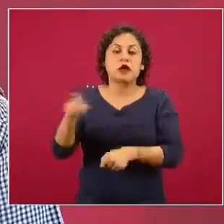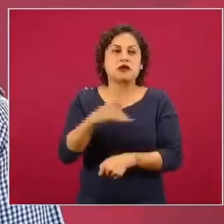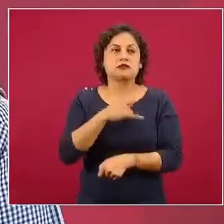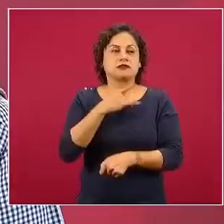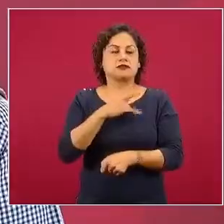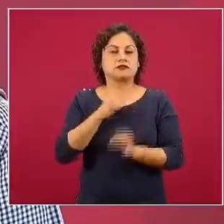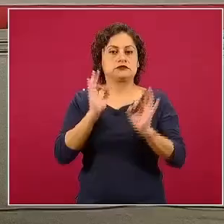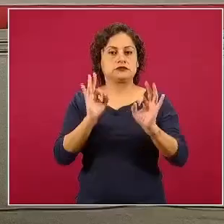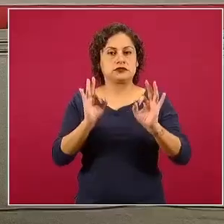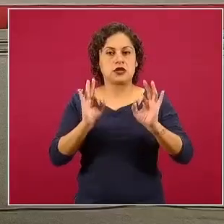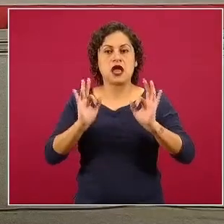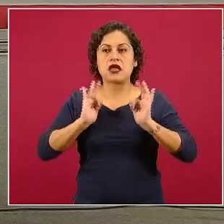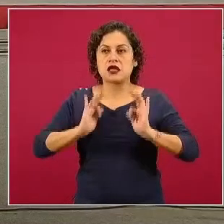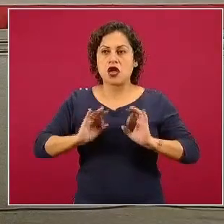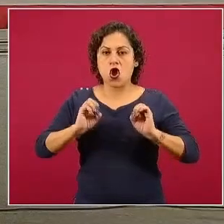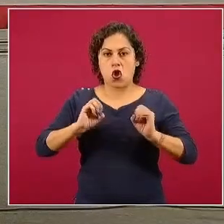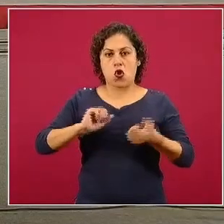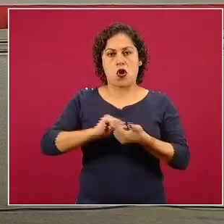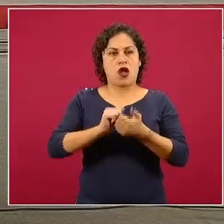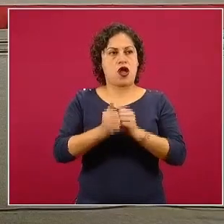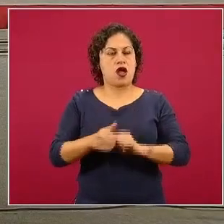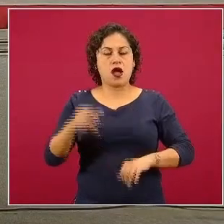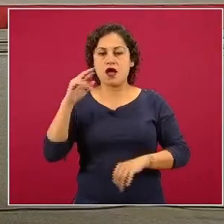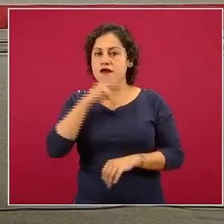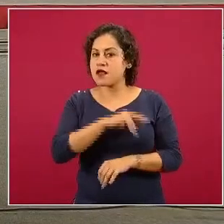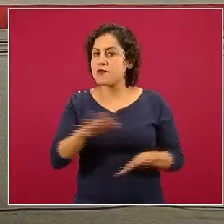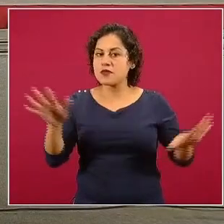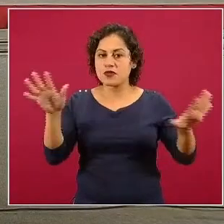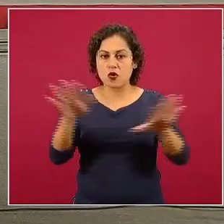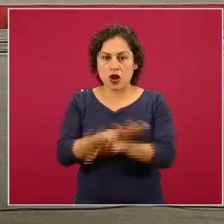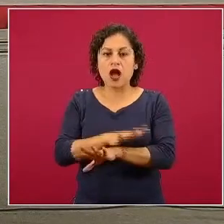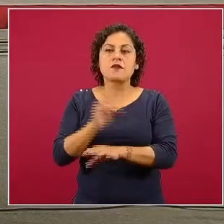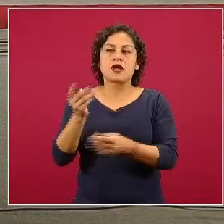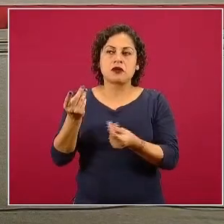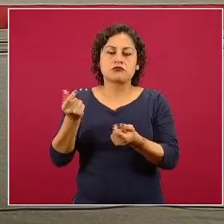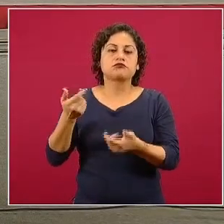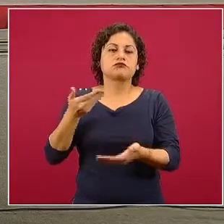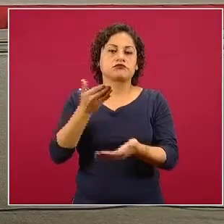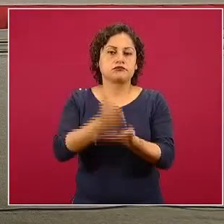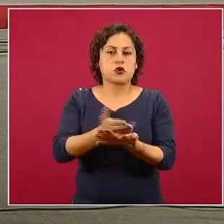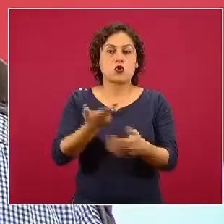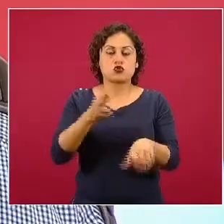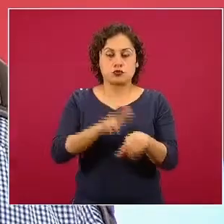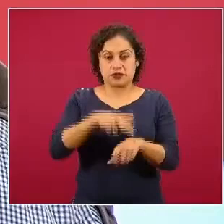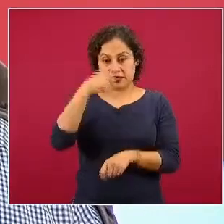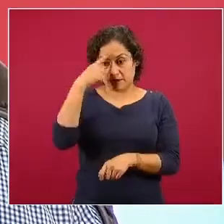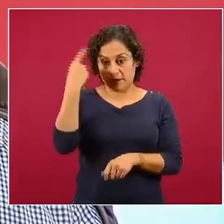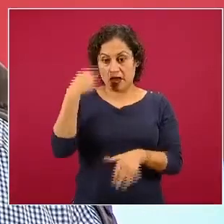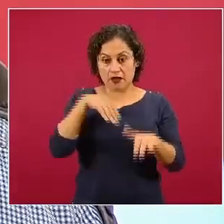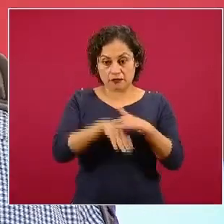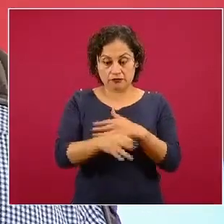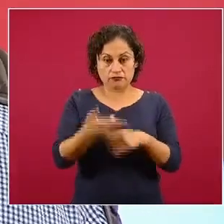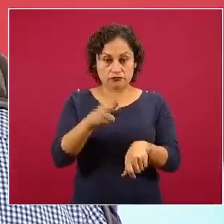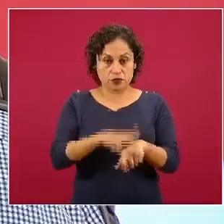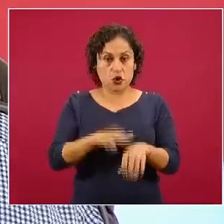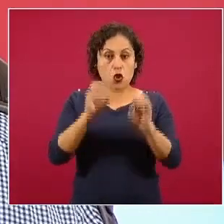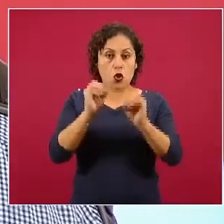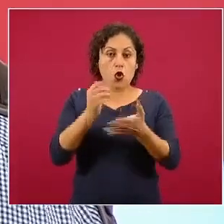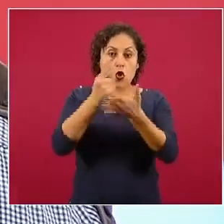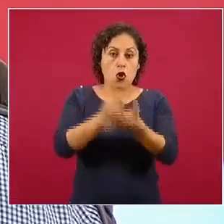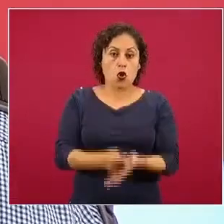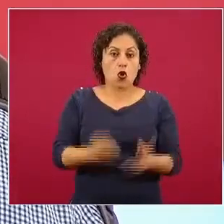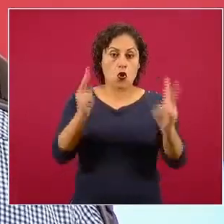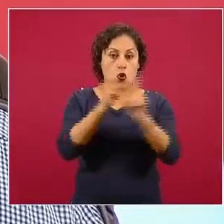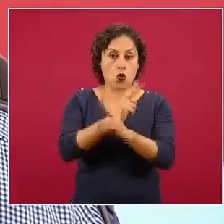evidenciar cambios que permitan pues rápidamente hospitalizarla y ofrecer la oxigenoterapia. O en aquellos casos